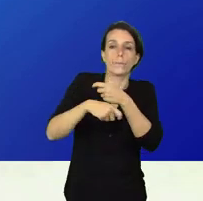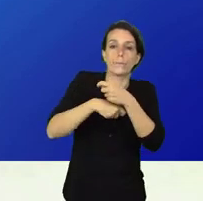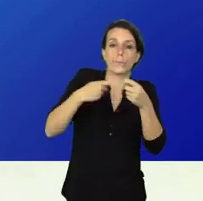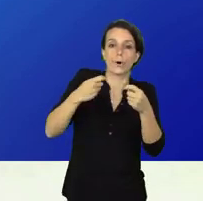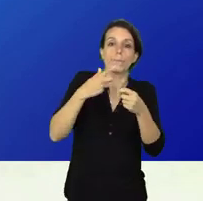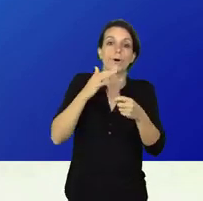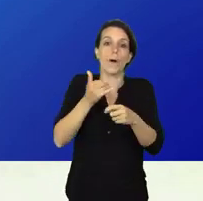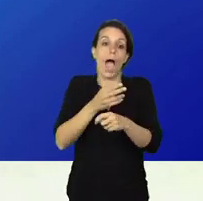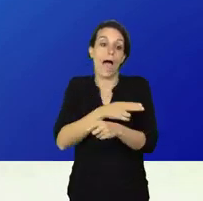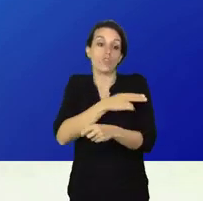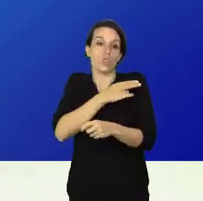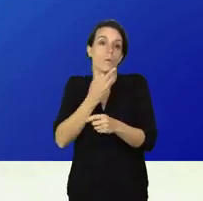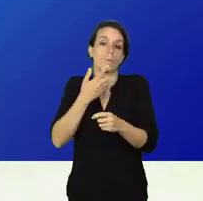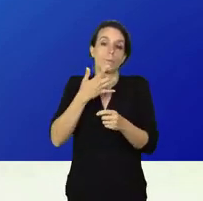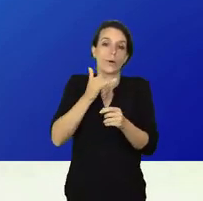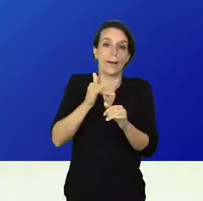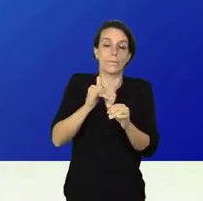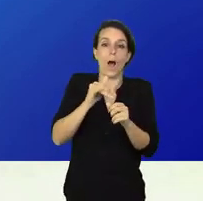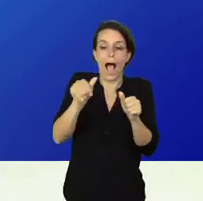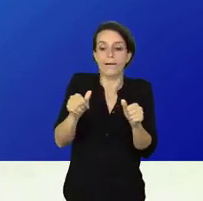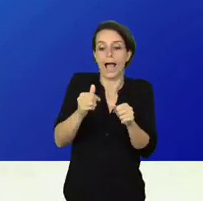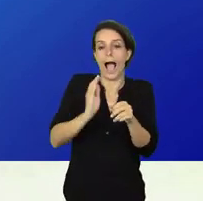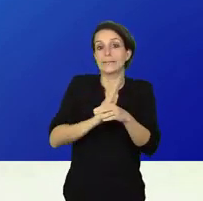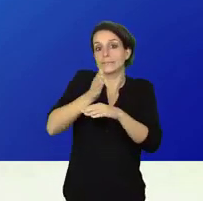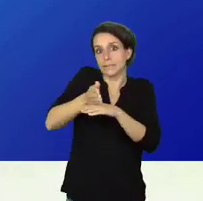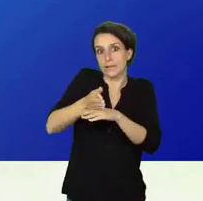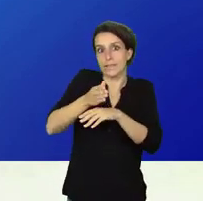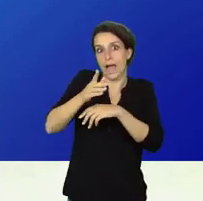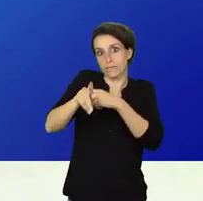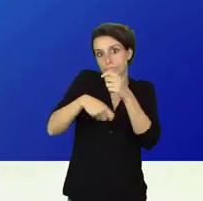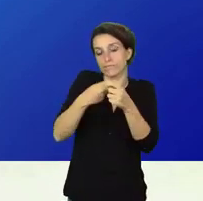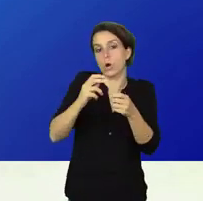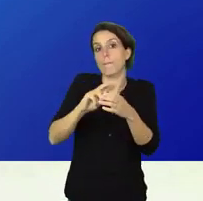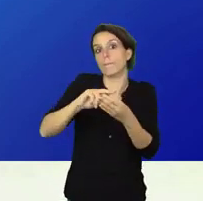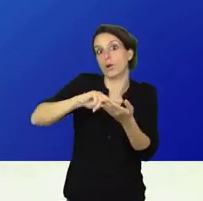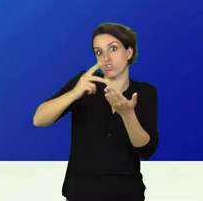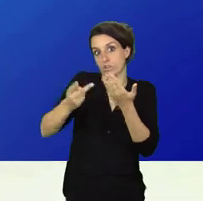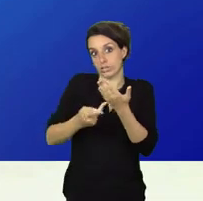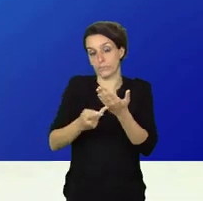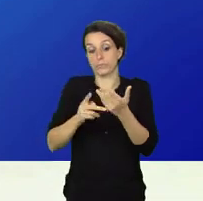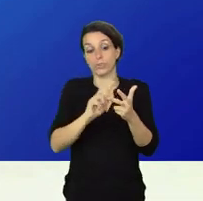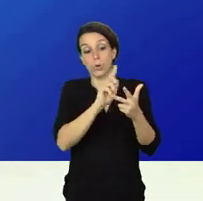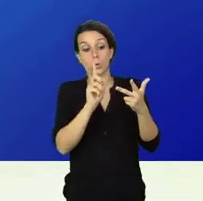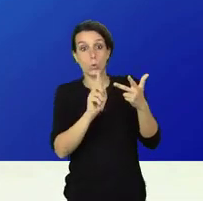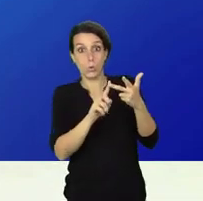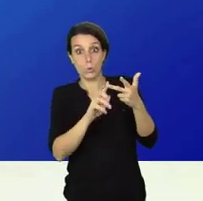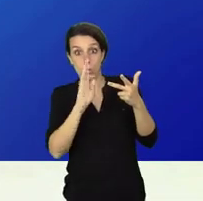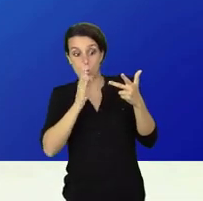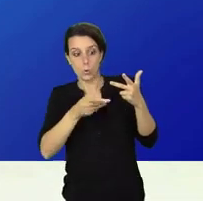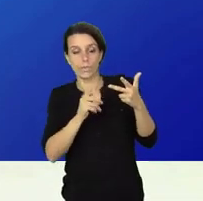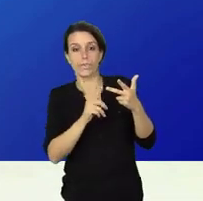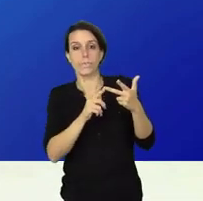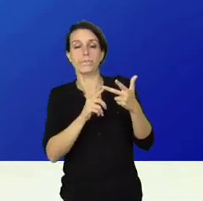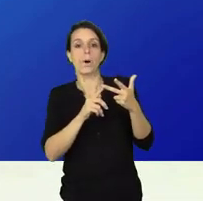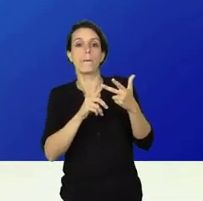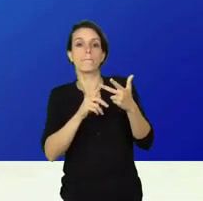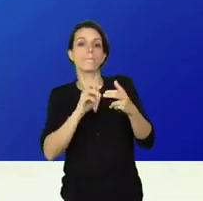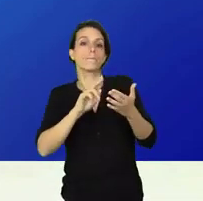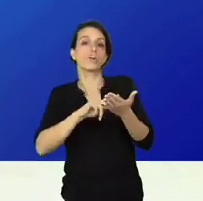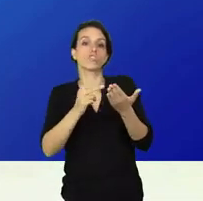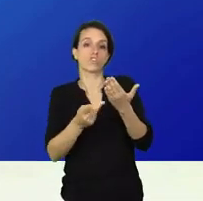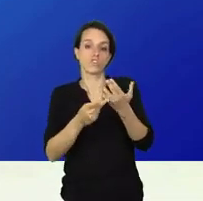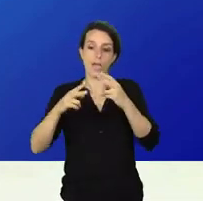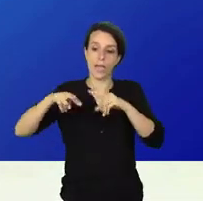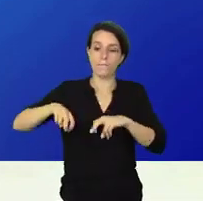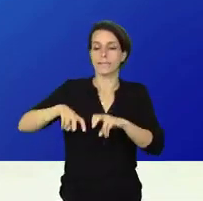grado en proyectos que requieran accesibilidad. Y por último, ciertos proyectos de investigación en los cuales hemos trabajado y estamos